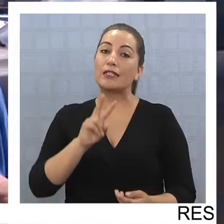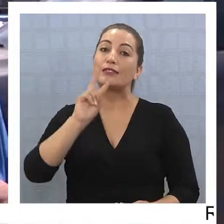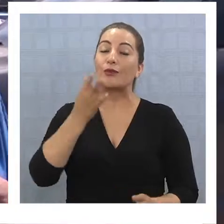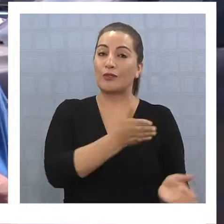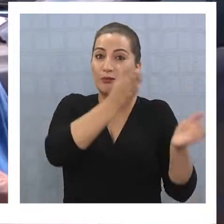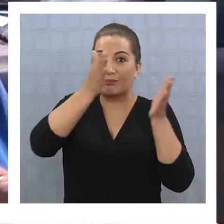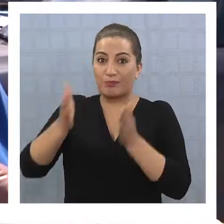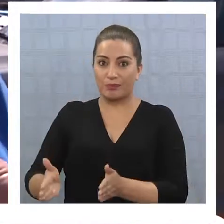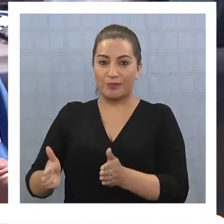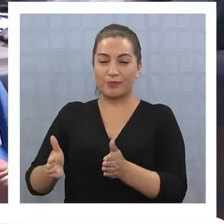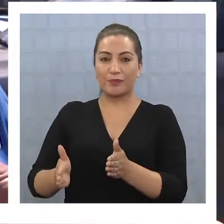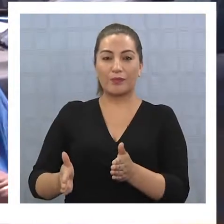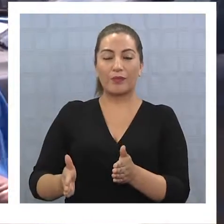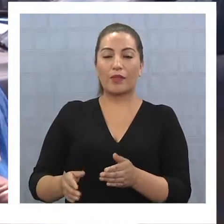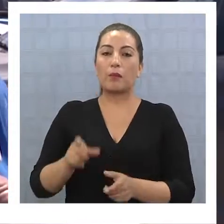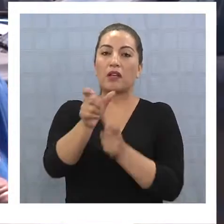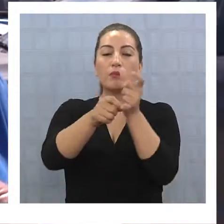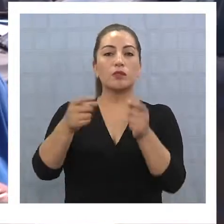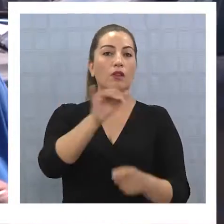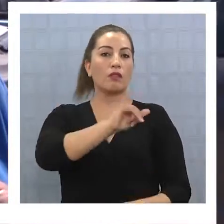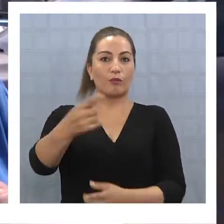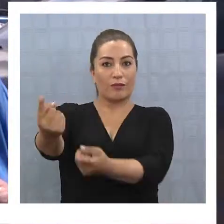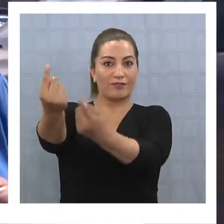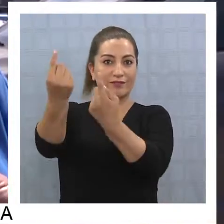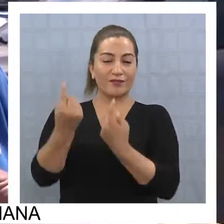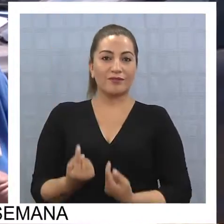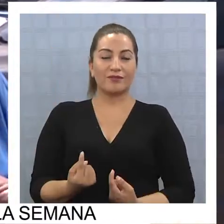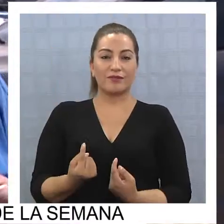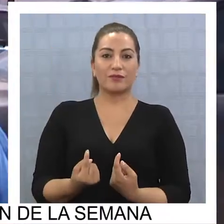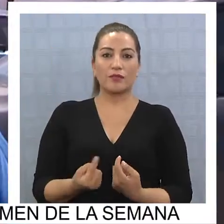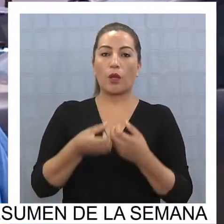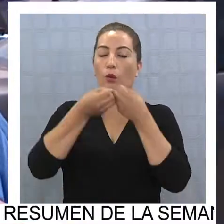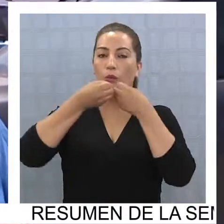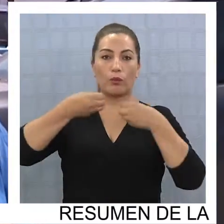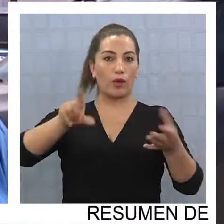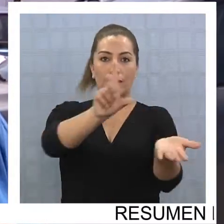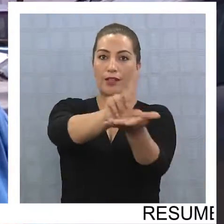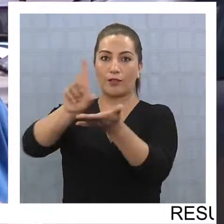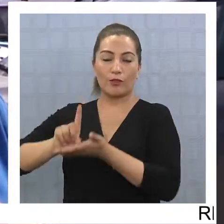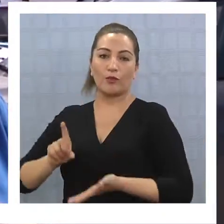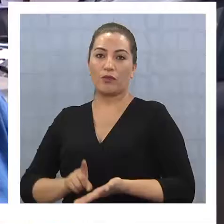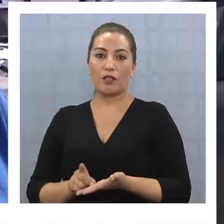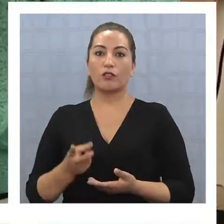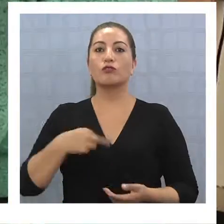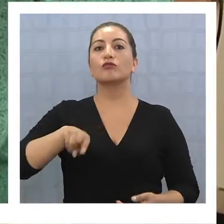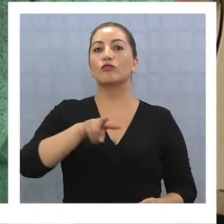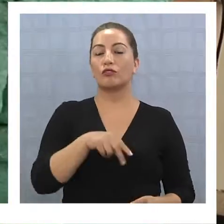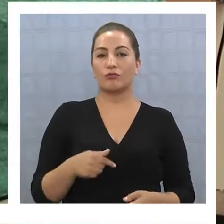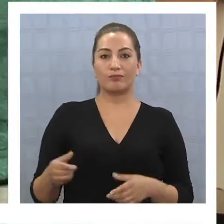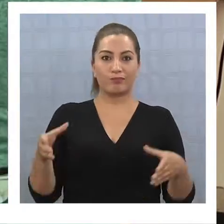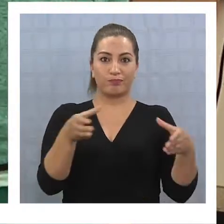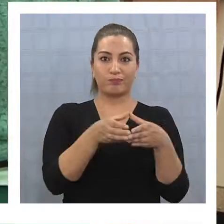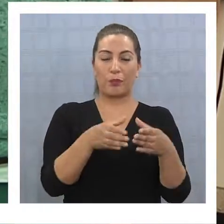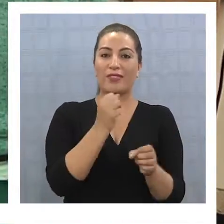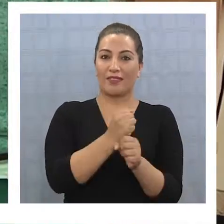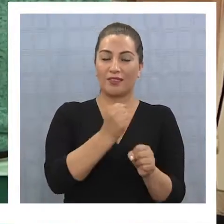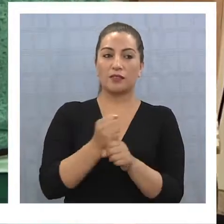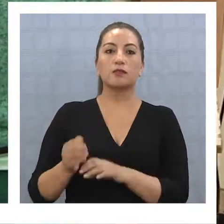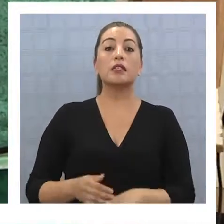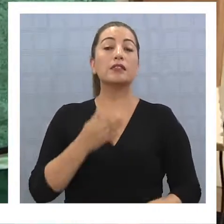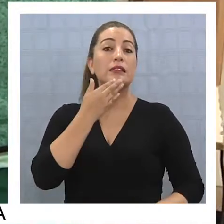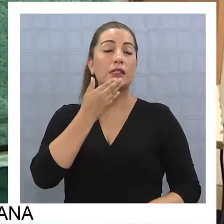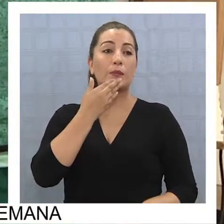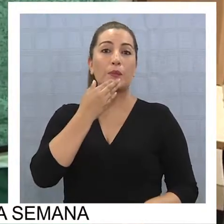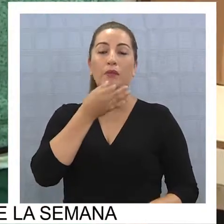para que se acerquen a cualquier localidad donde debemos estar. Señala también que se han